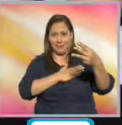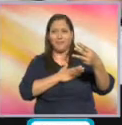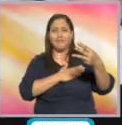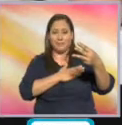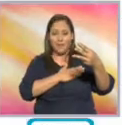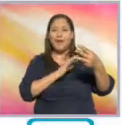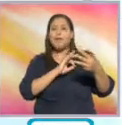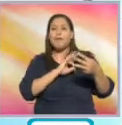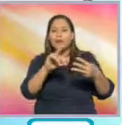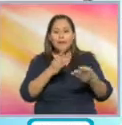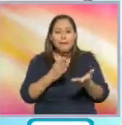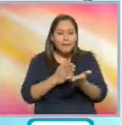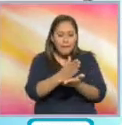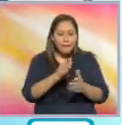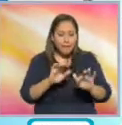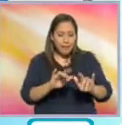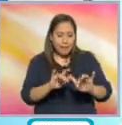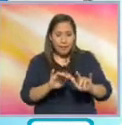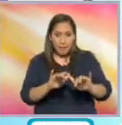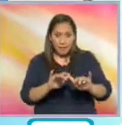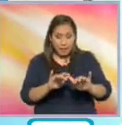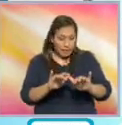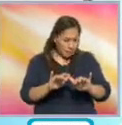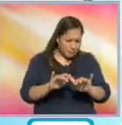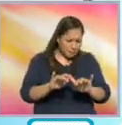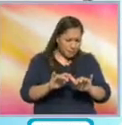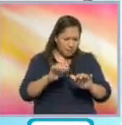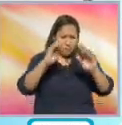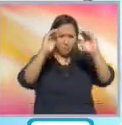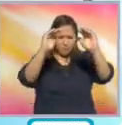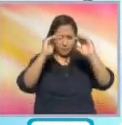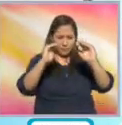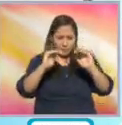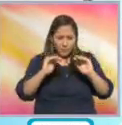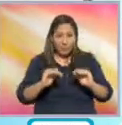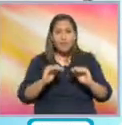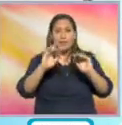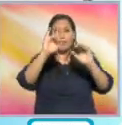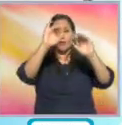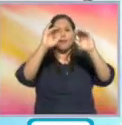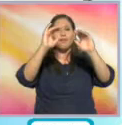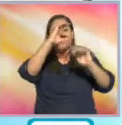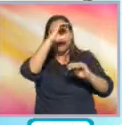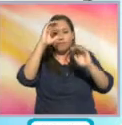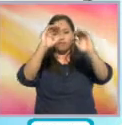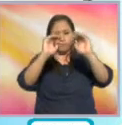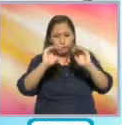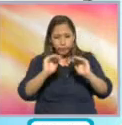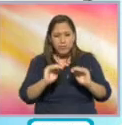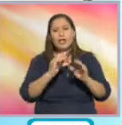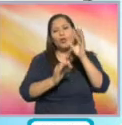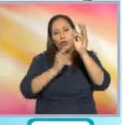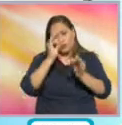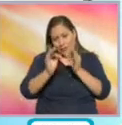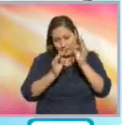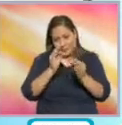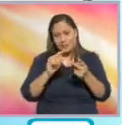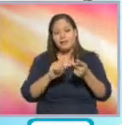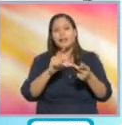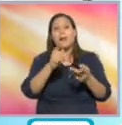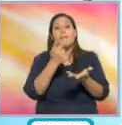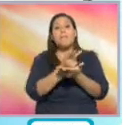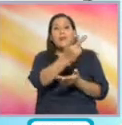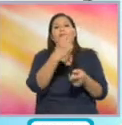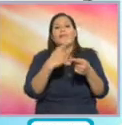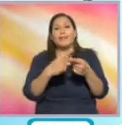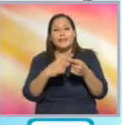pueden justo echarse un clavado, no solamente para ver las, digamos, con oportunidad las noticias, lo último, los últimos